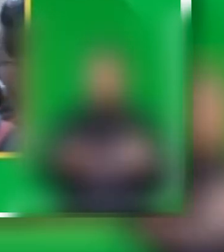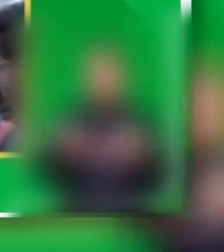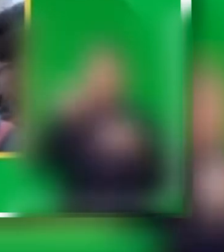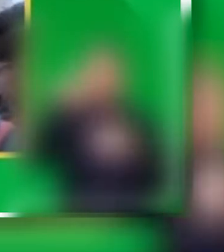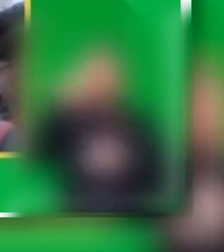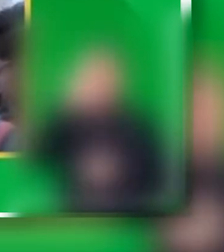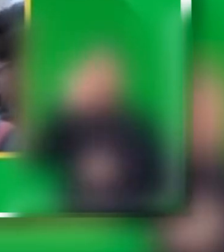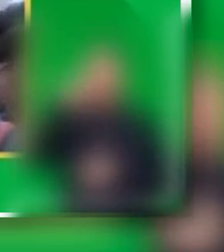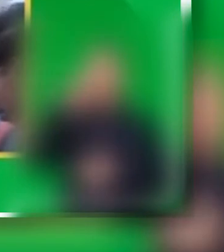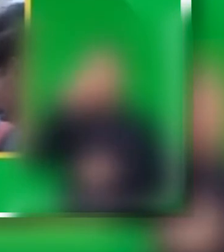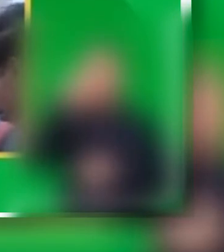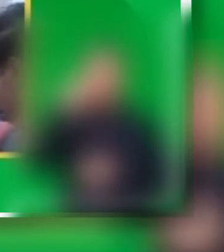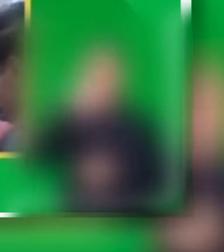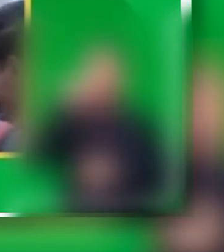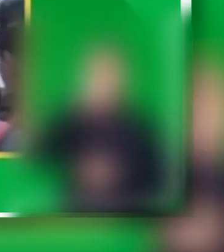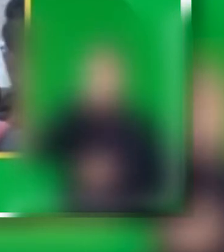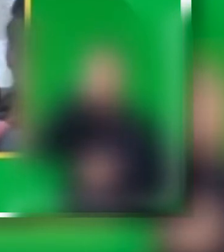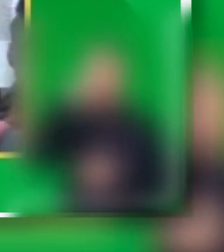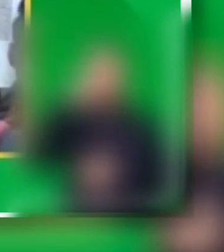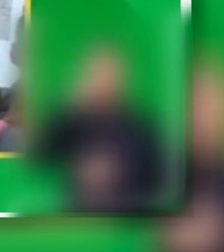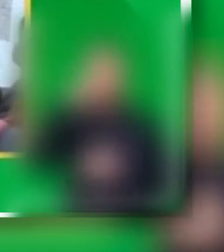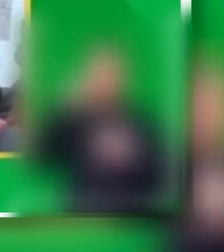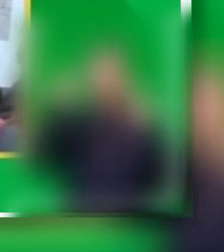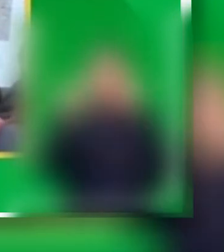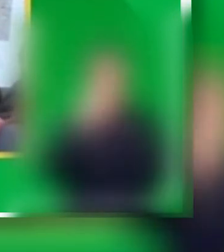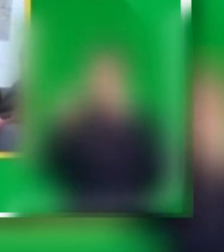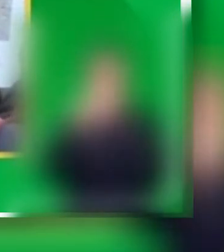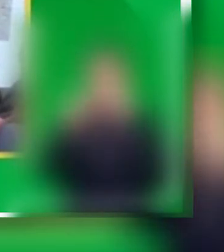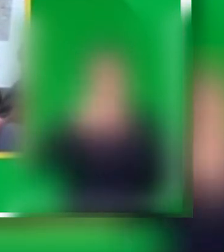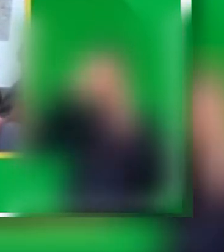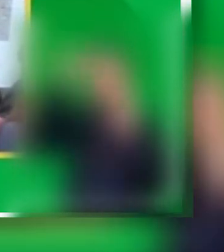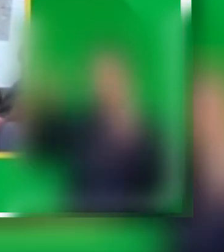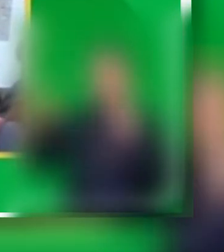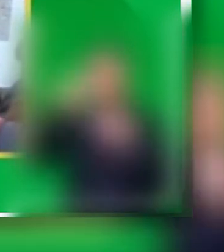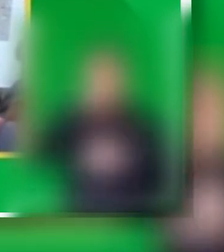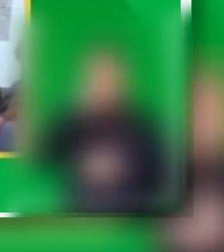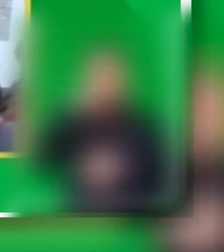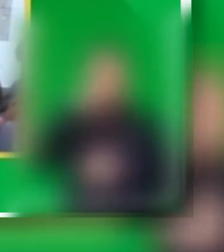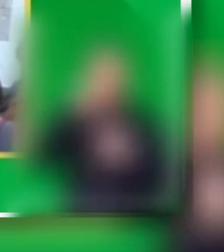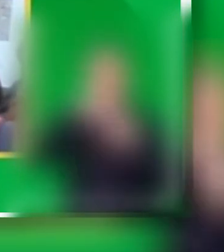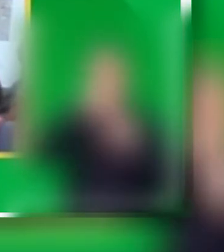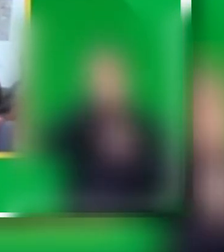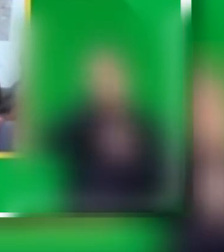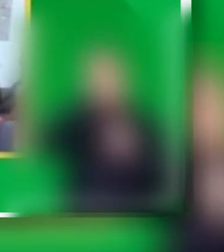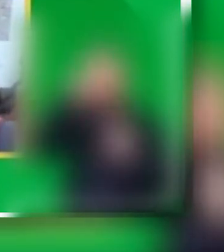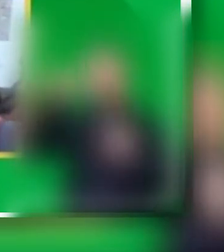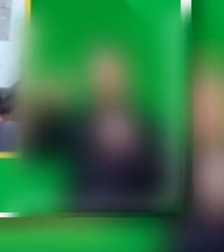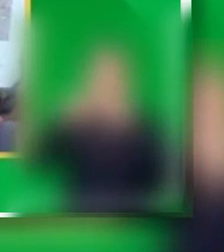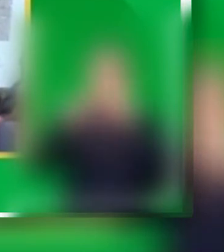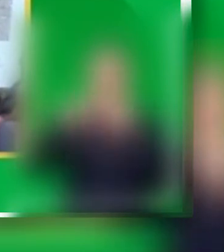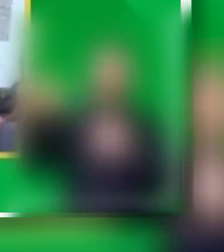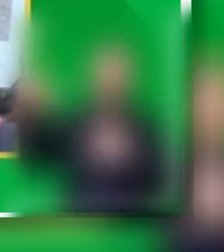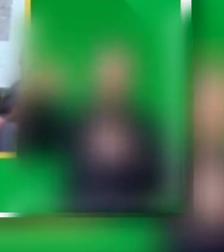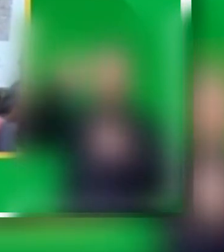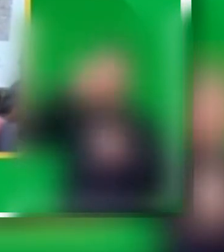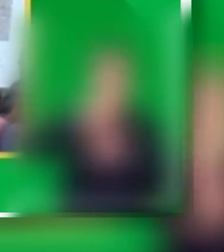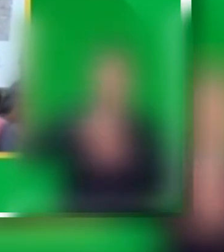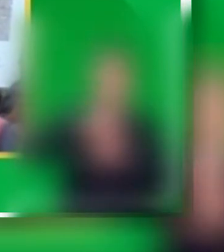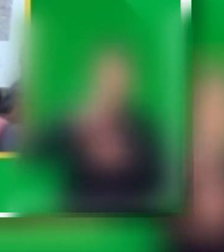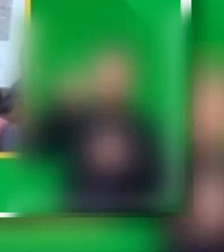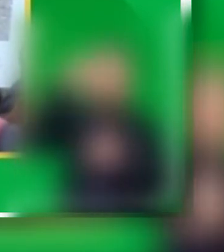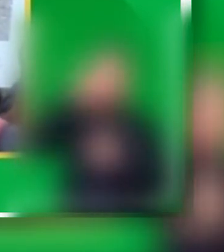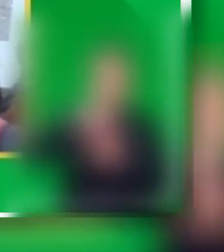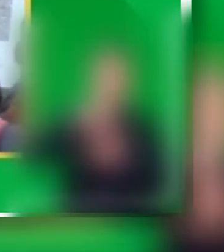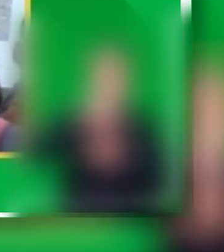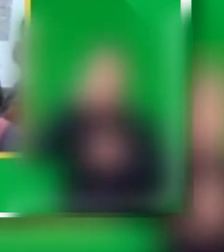de que la avenida Vallarta y después se mete por Aviación al llegar Aviación va a dar vuelta en las 5 de Mayo ahí en el corazón de San Juan